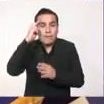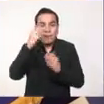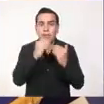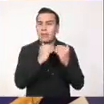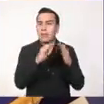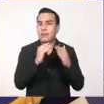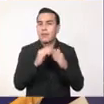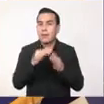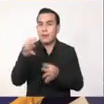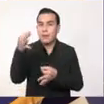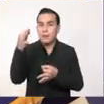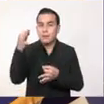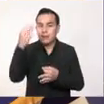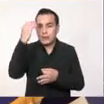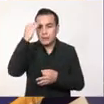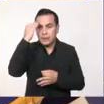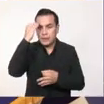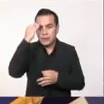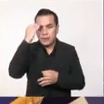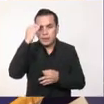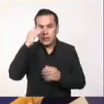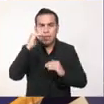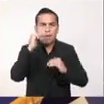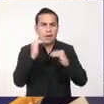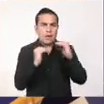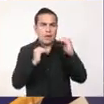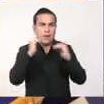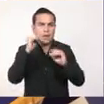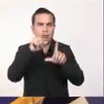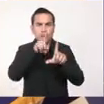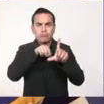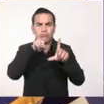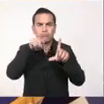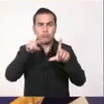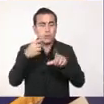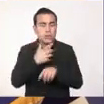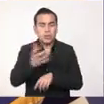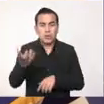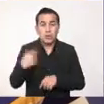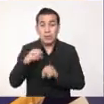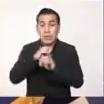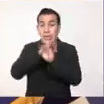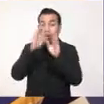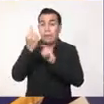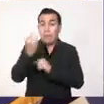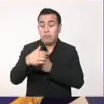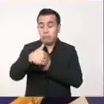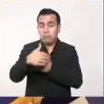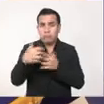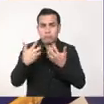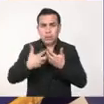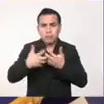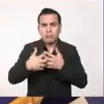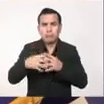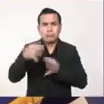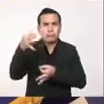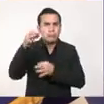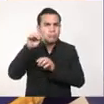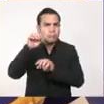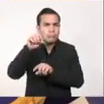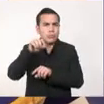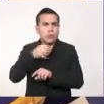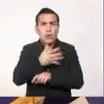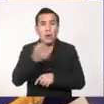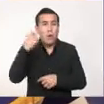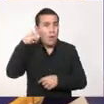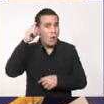Los encuestadores saben cómo hacer clase media, baja, alta, urbano, rural, mujeres,